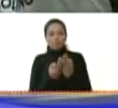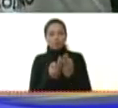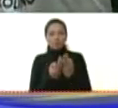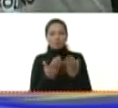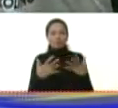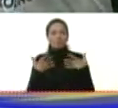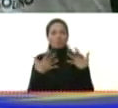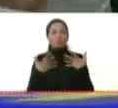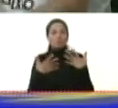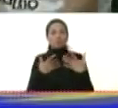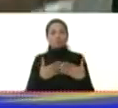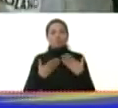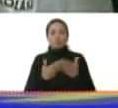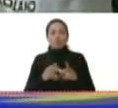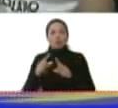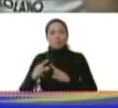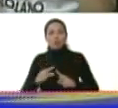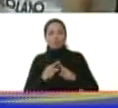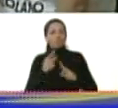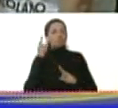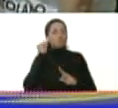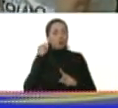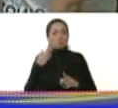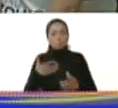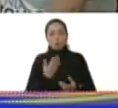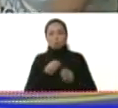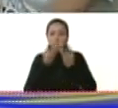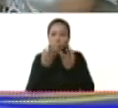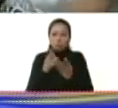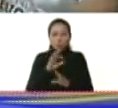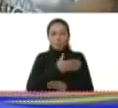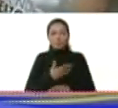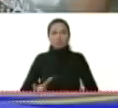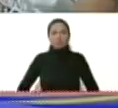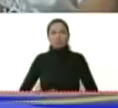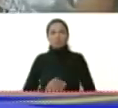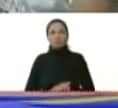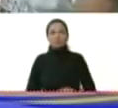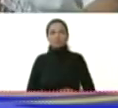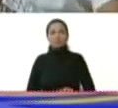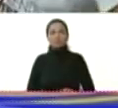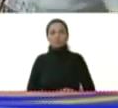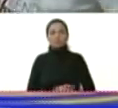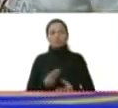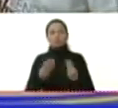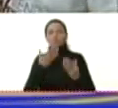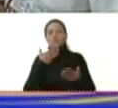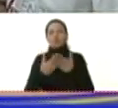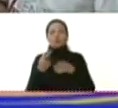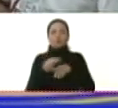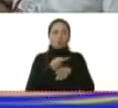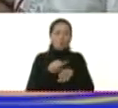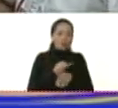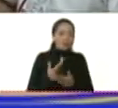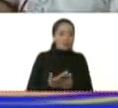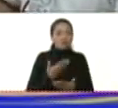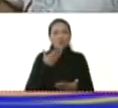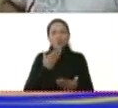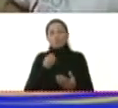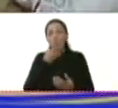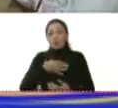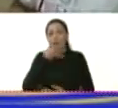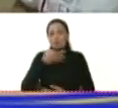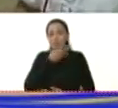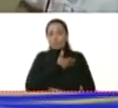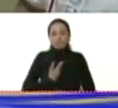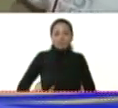yo le quiero dar la palabra a Jessica para que pueda conversar con usted, presidente. Muchas gracias, gobernador. Buenas tardes, presidente Nicolás